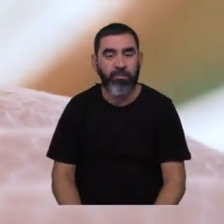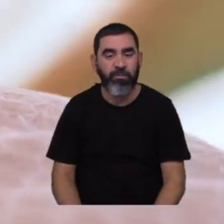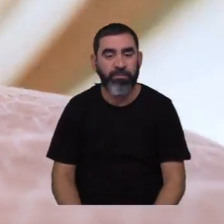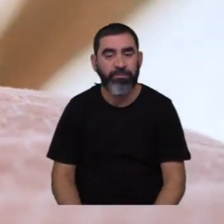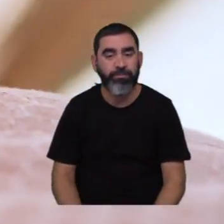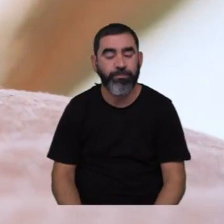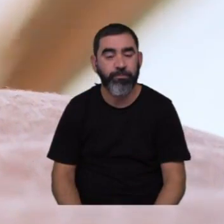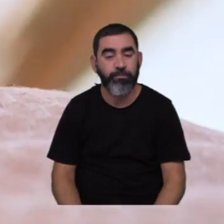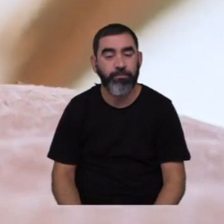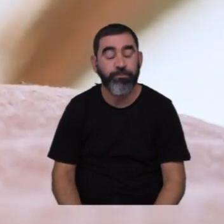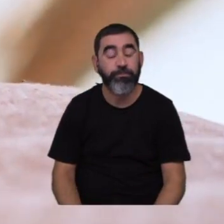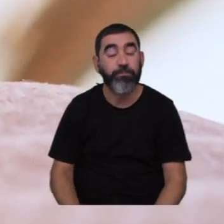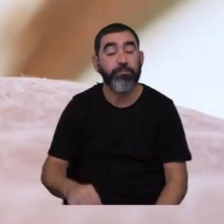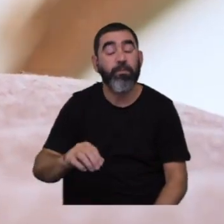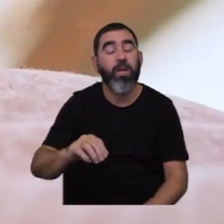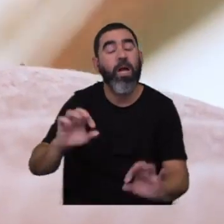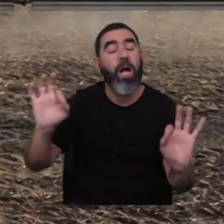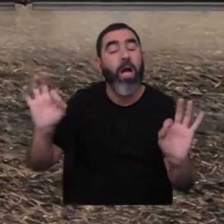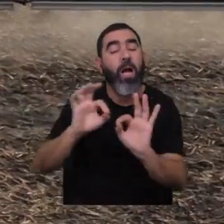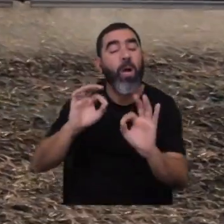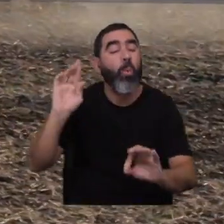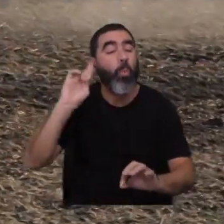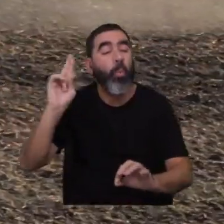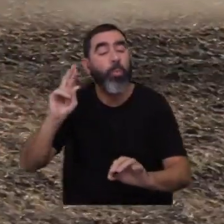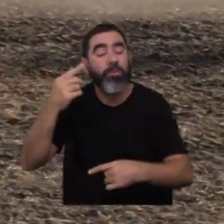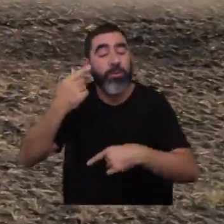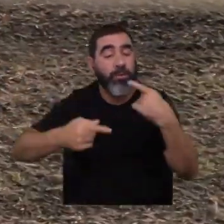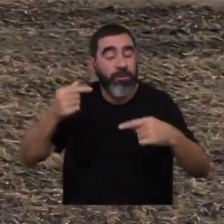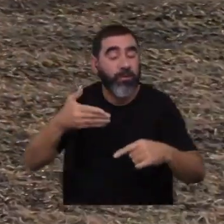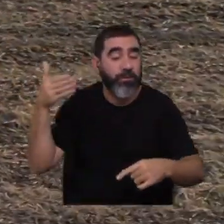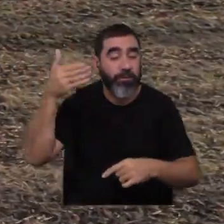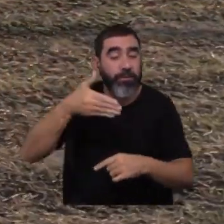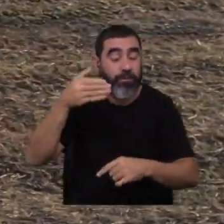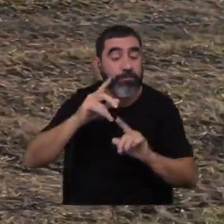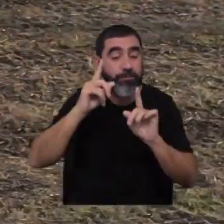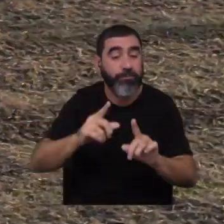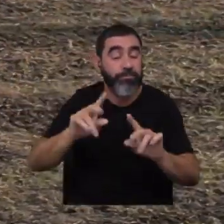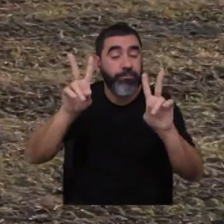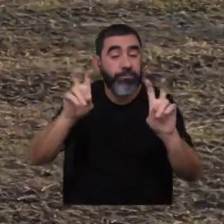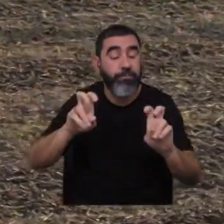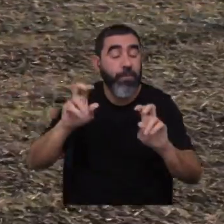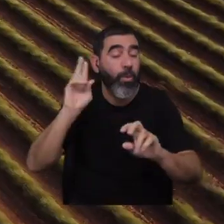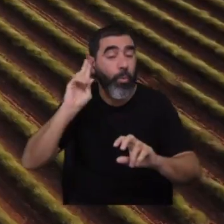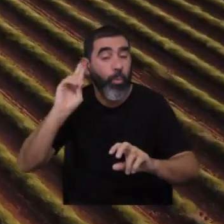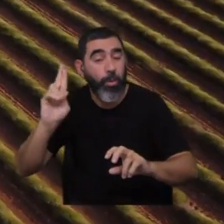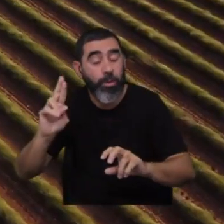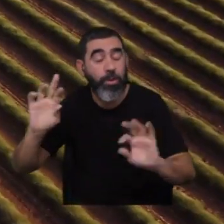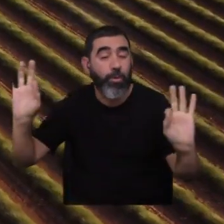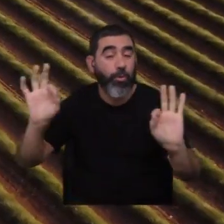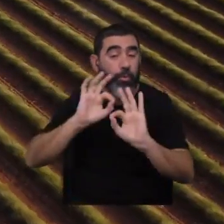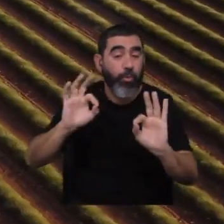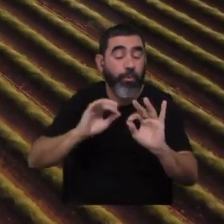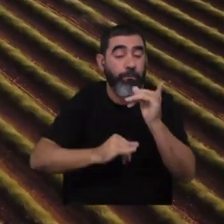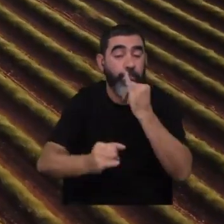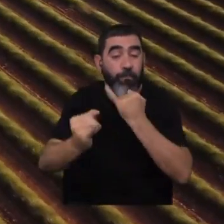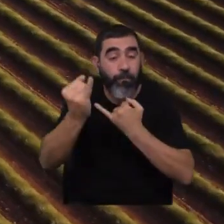Para la práctica de la ecoacústica es un área interdisciplinar, ¿verdad? Que involucra también temas de acústica, sonido. Mi